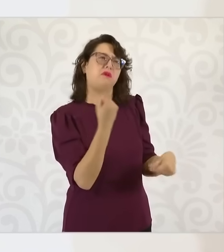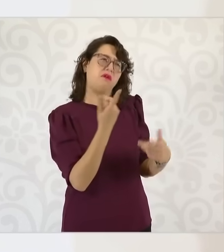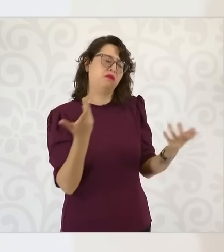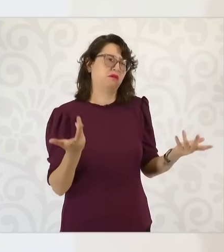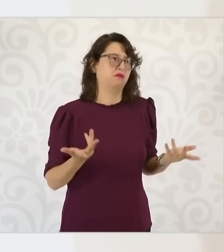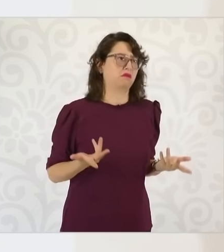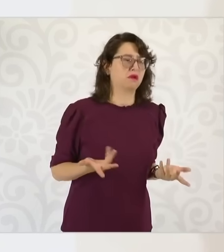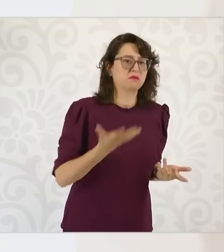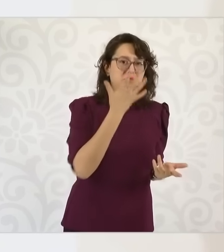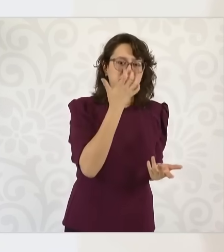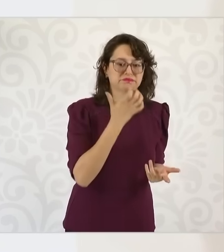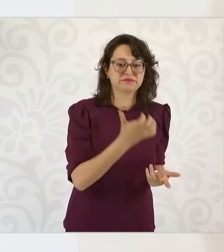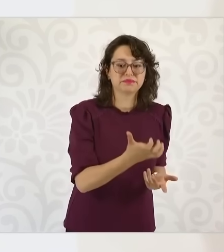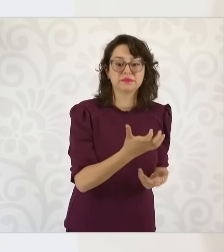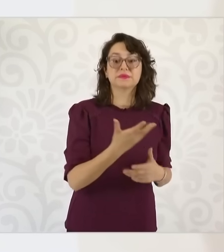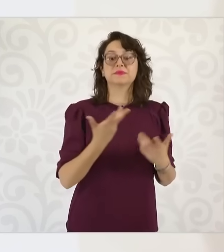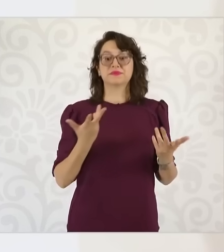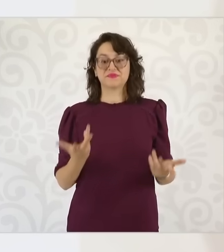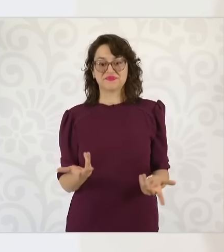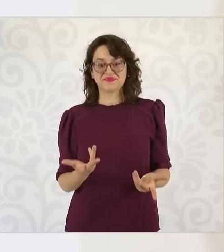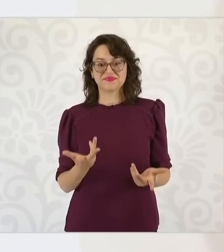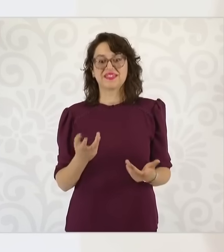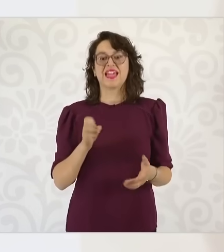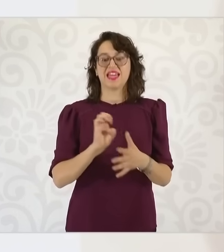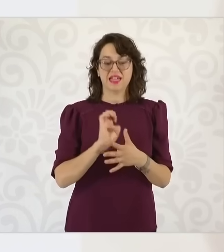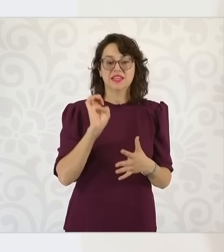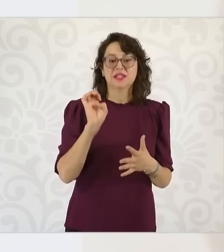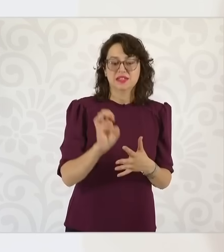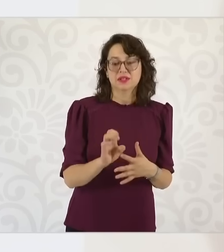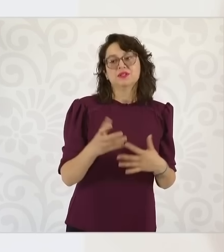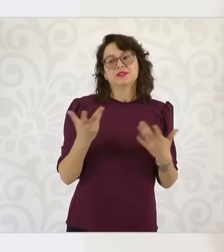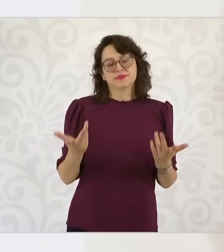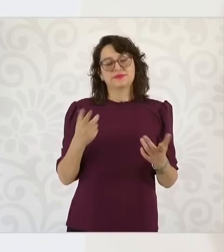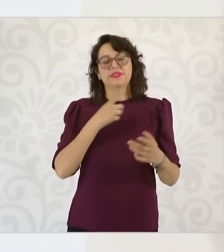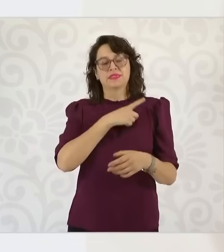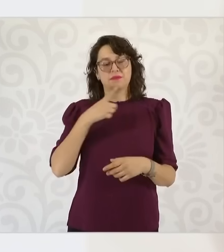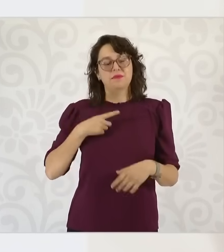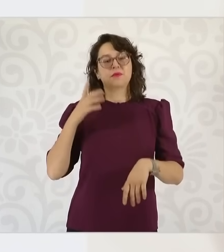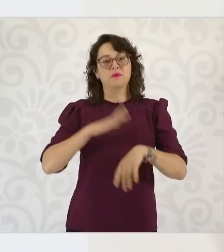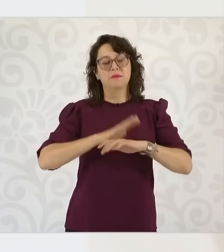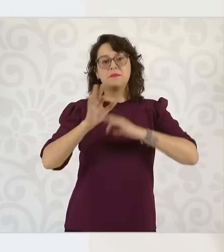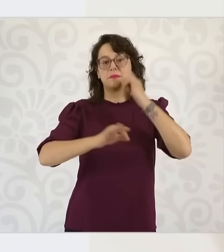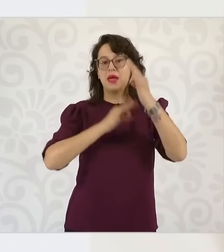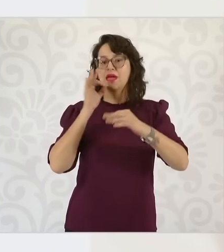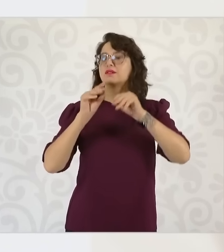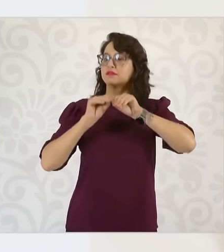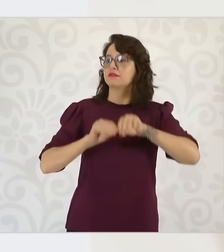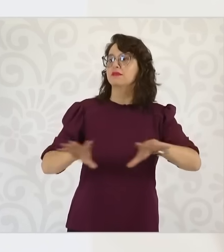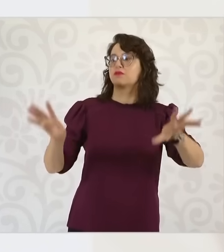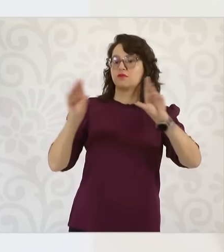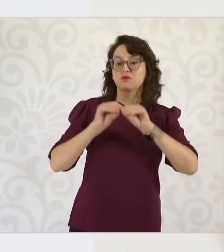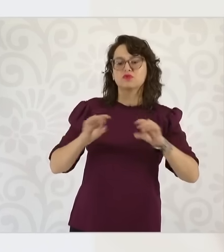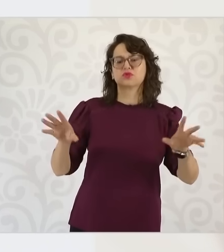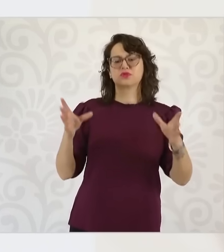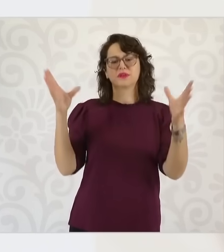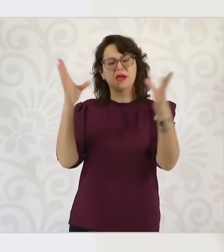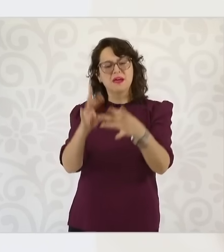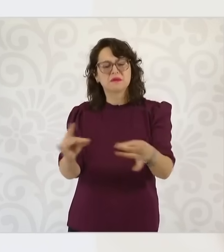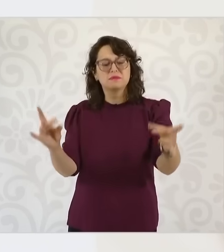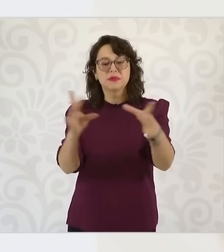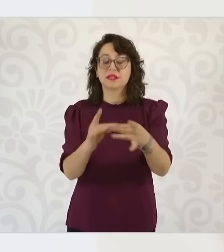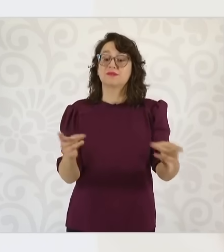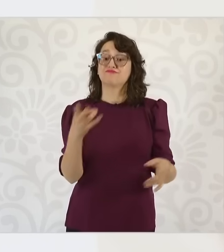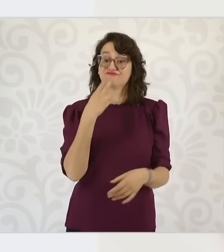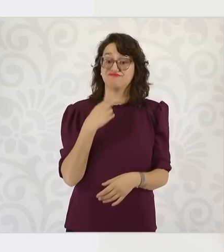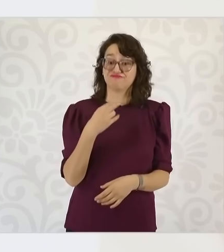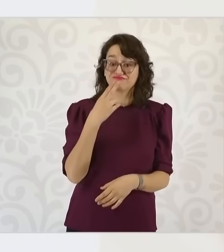en las escuelas, pero la vamos a hacer todavía con mayor intensidad, de por qué el exceso